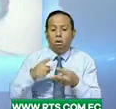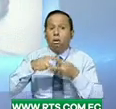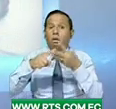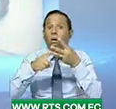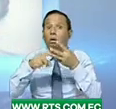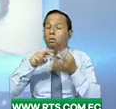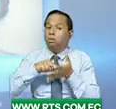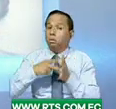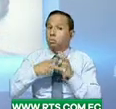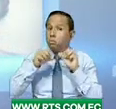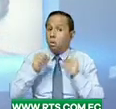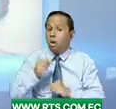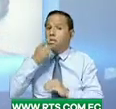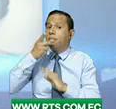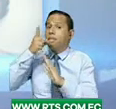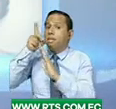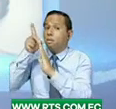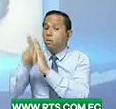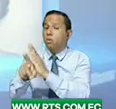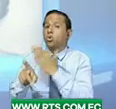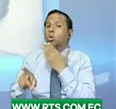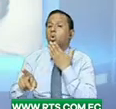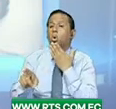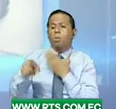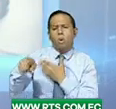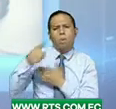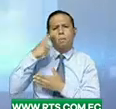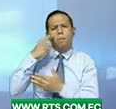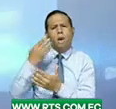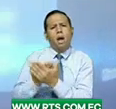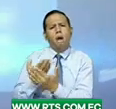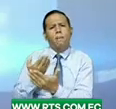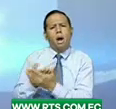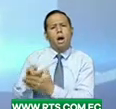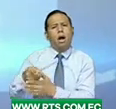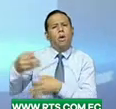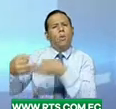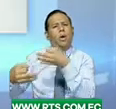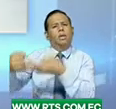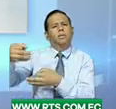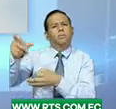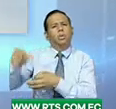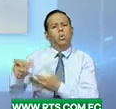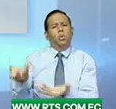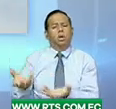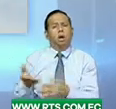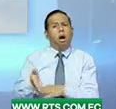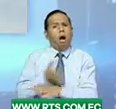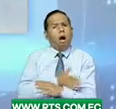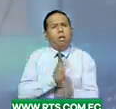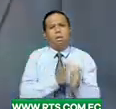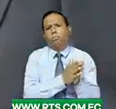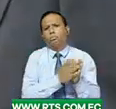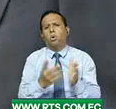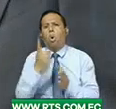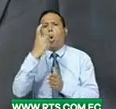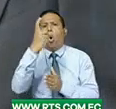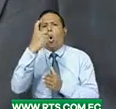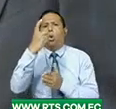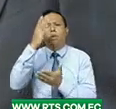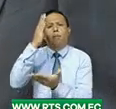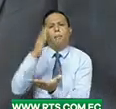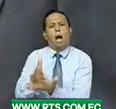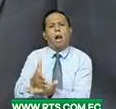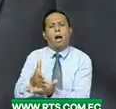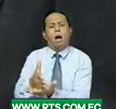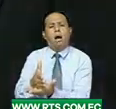la declaración jurisdiccional previa de un juez superior. En el mismo periodo, 11 fueron suspendidos, pero el gremio